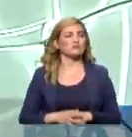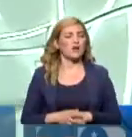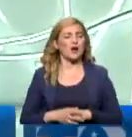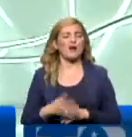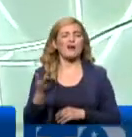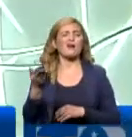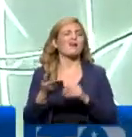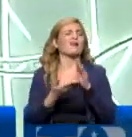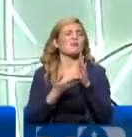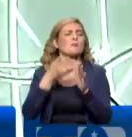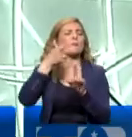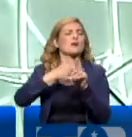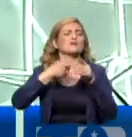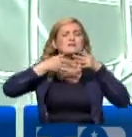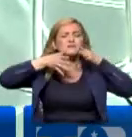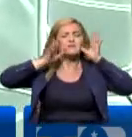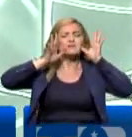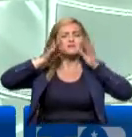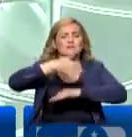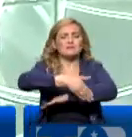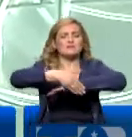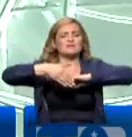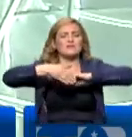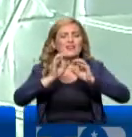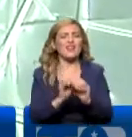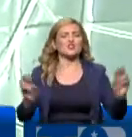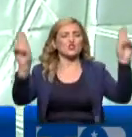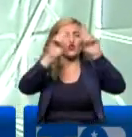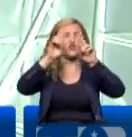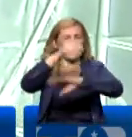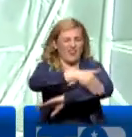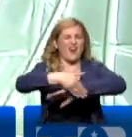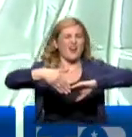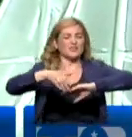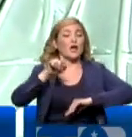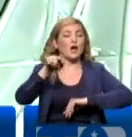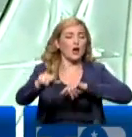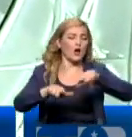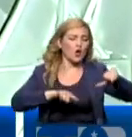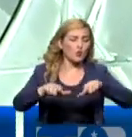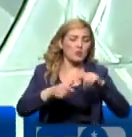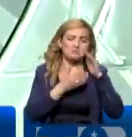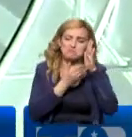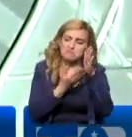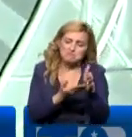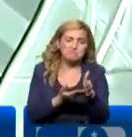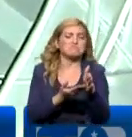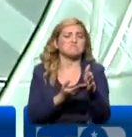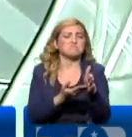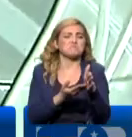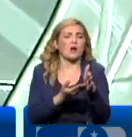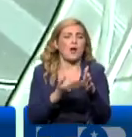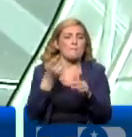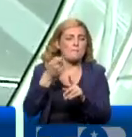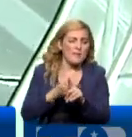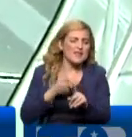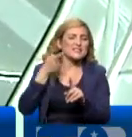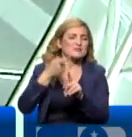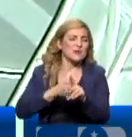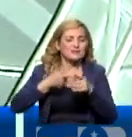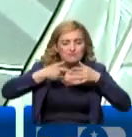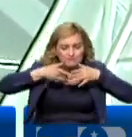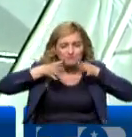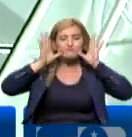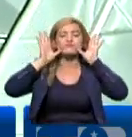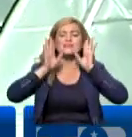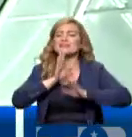mes de diciembre aquí en el bulevar de la Avenida Naciones Unidas y también será una muestra itinerante que durante cada mes de diciembre